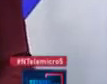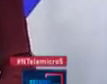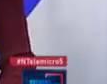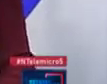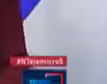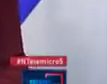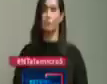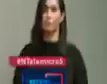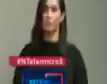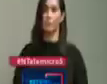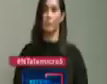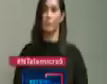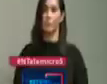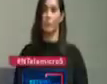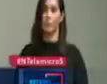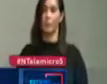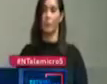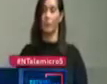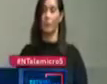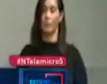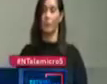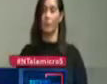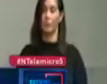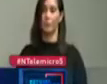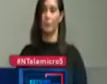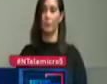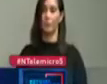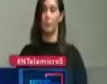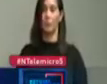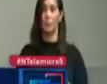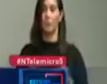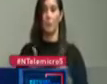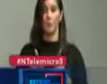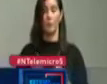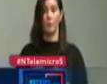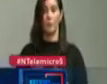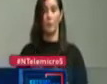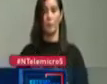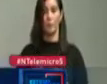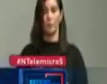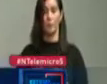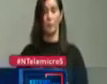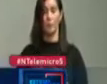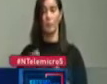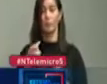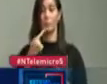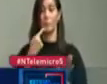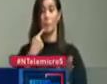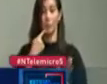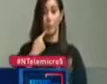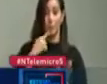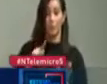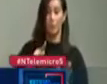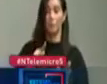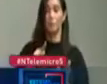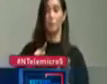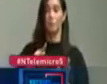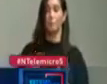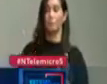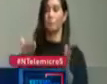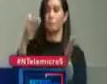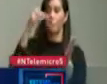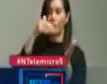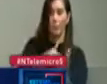Escuchemos. Queremos, en términos de las recomendaciones, volver